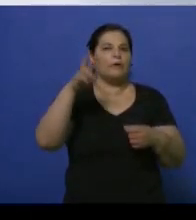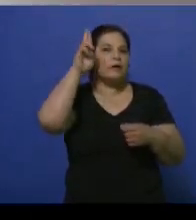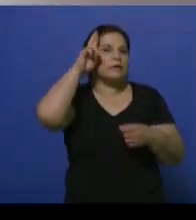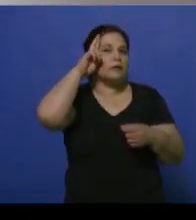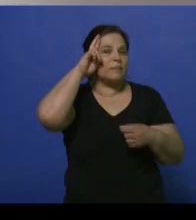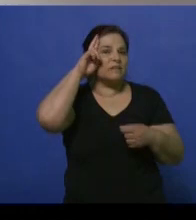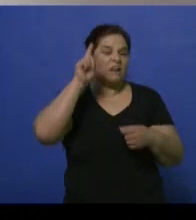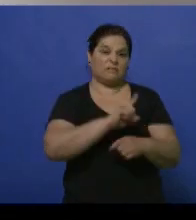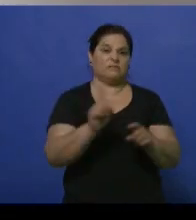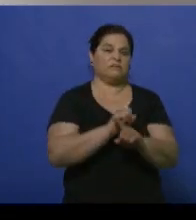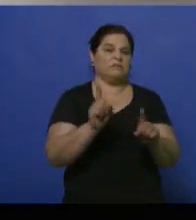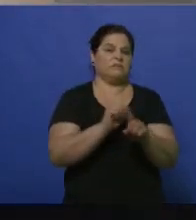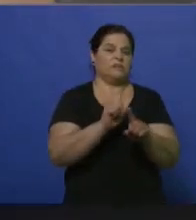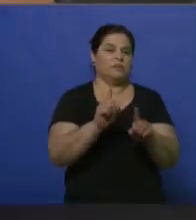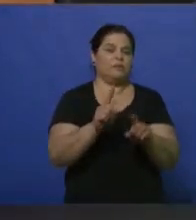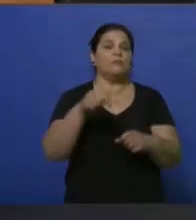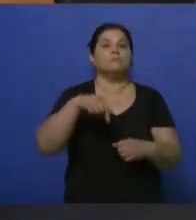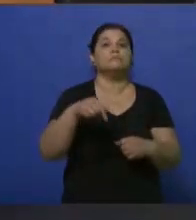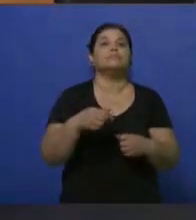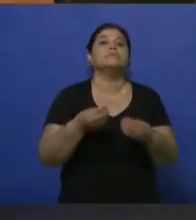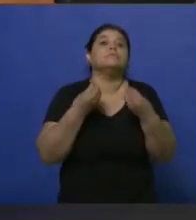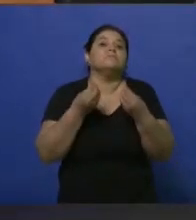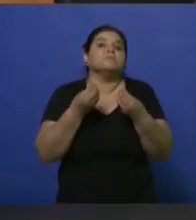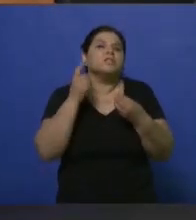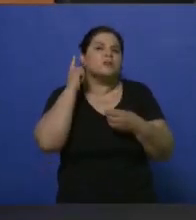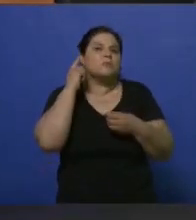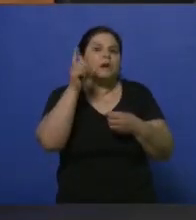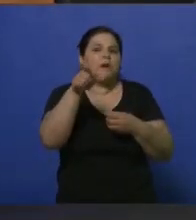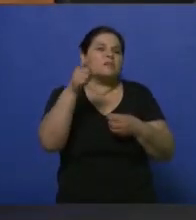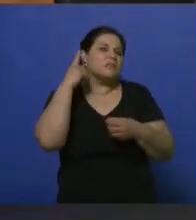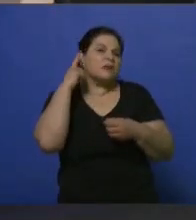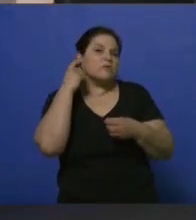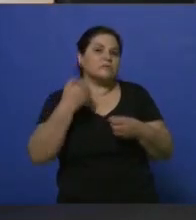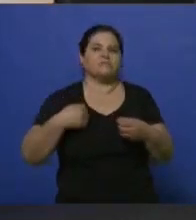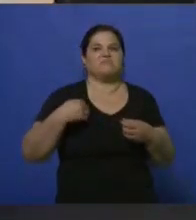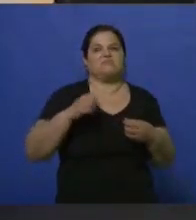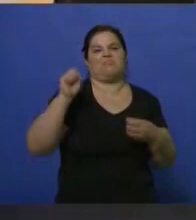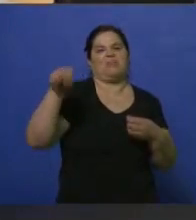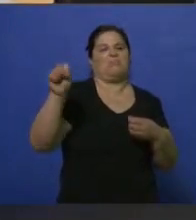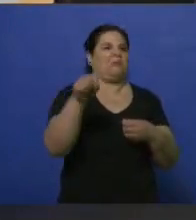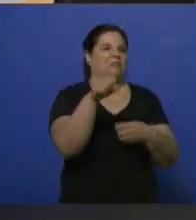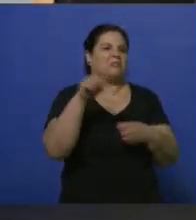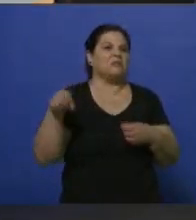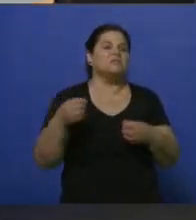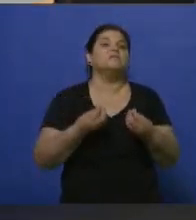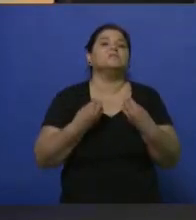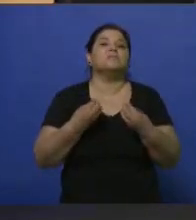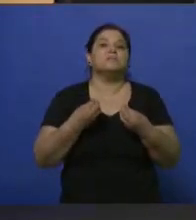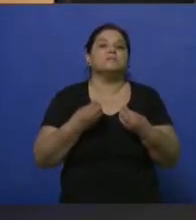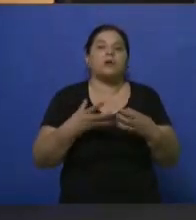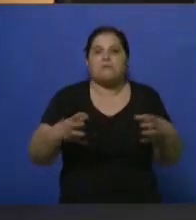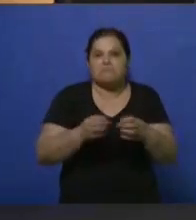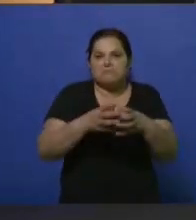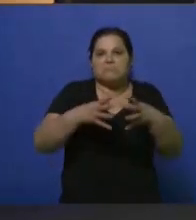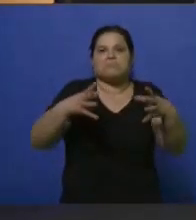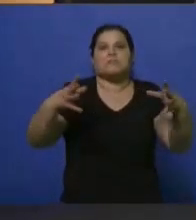planteos ecologistas, etc. Alguien que esté escuchando dirá, bueno, ¿qué importa? La Argentina, ¿qué le interesa? ¿Qué hagan con el Amazonas? Lo que se le dé la gana. Pero en realidad, los grandes